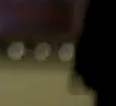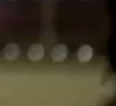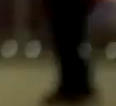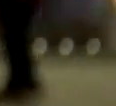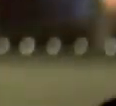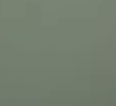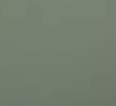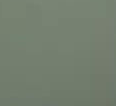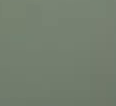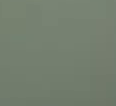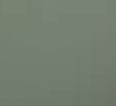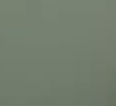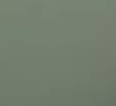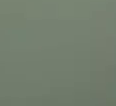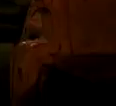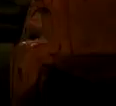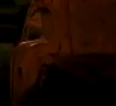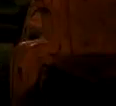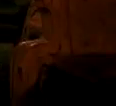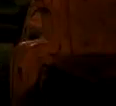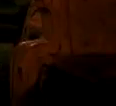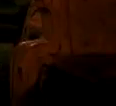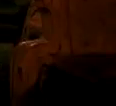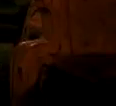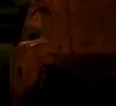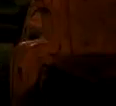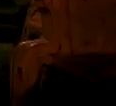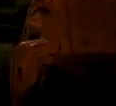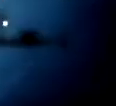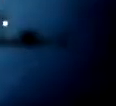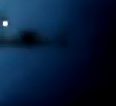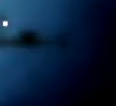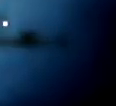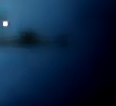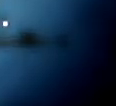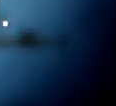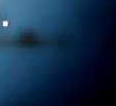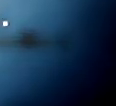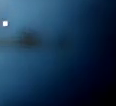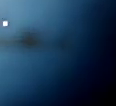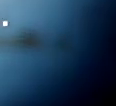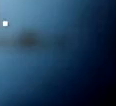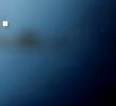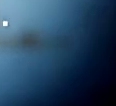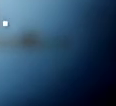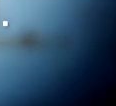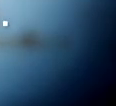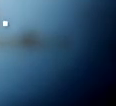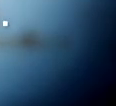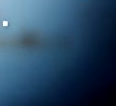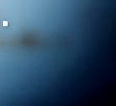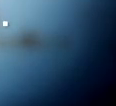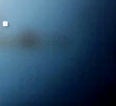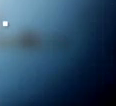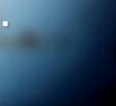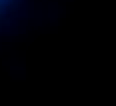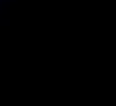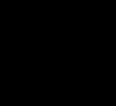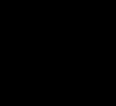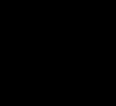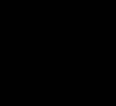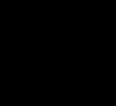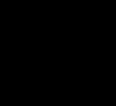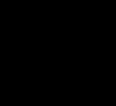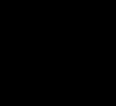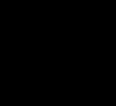estampida voraz. Tendiste aunque lo quieras. Los sábados a las 7:30 de la noche, aquí en